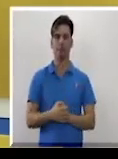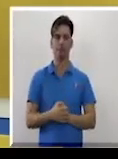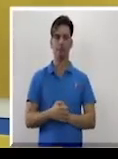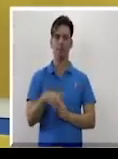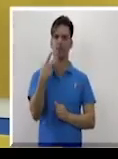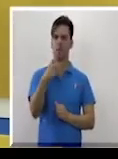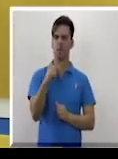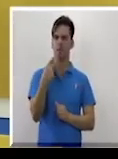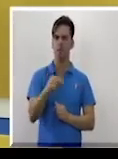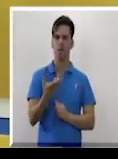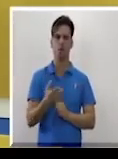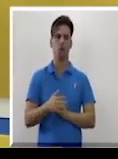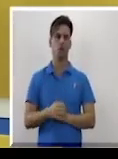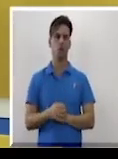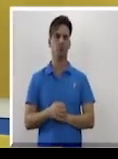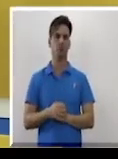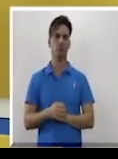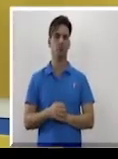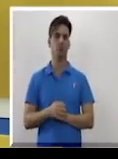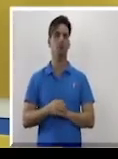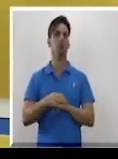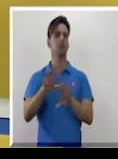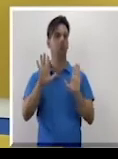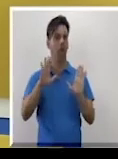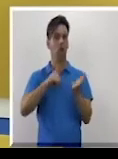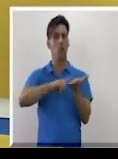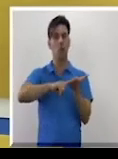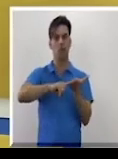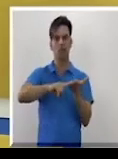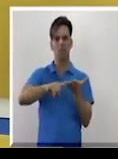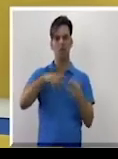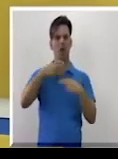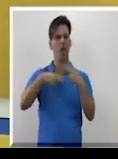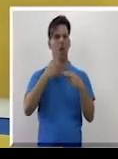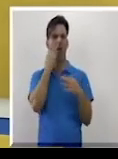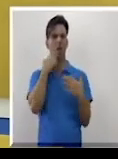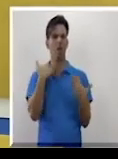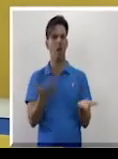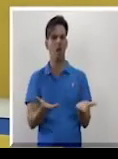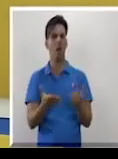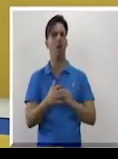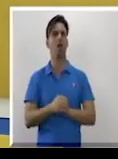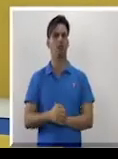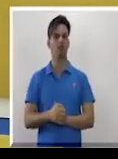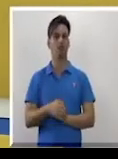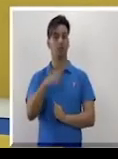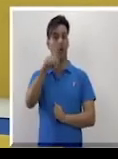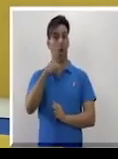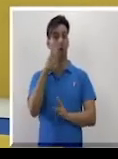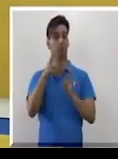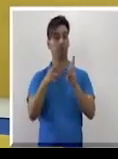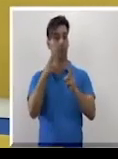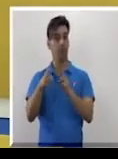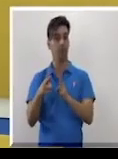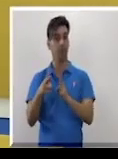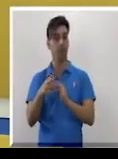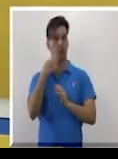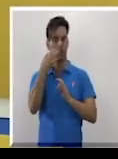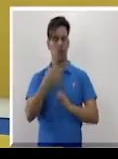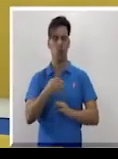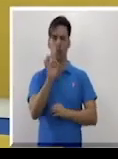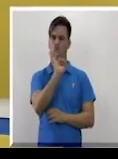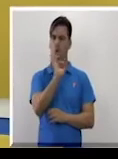¿A qué más te vas a dedicar durante la semana? Pues hay ejercicios que yo estoy segura que aún no